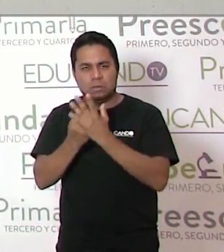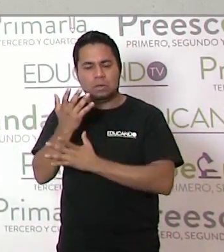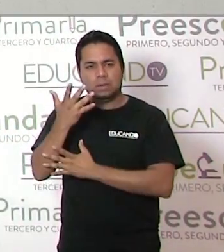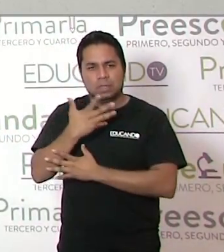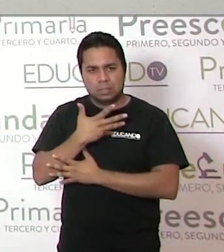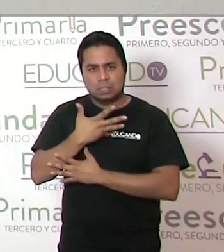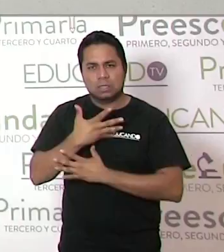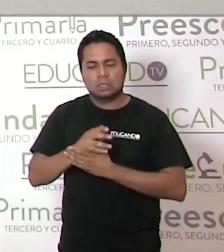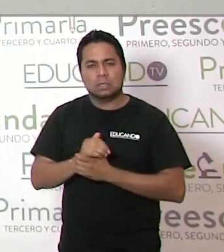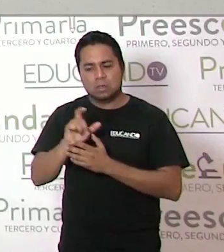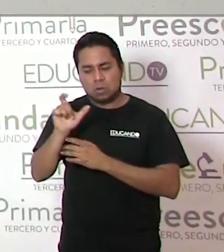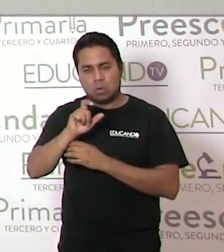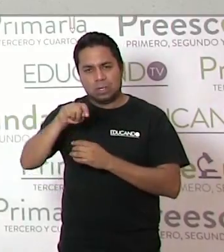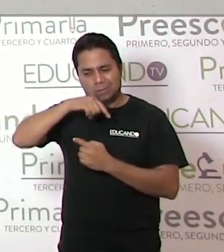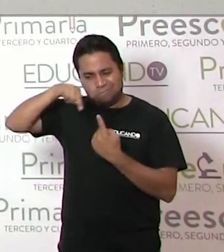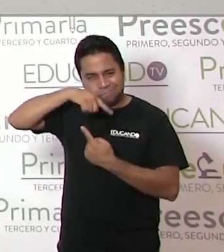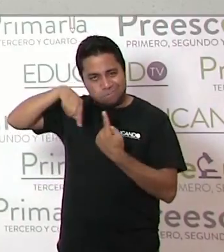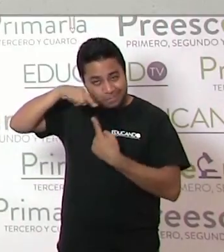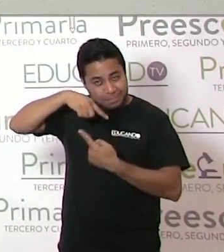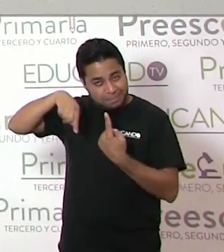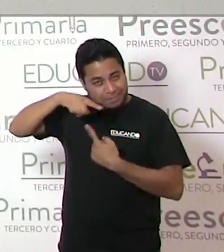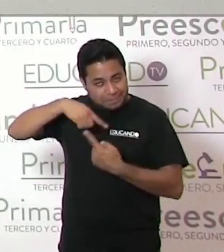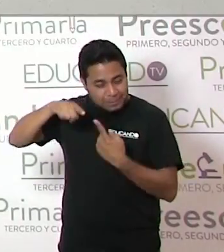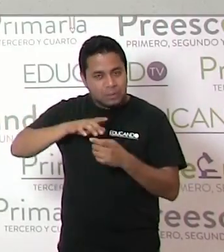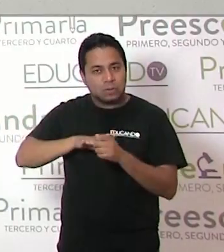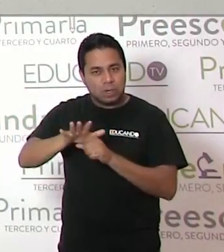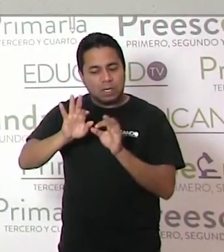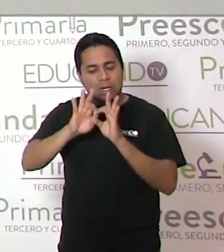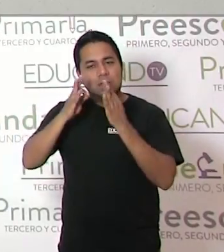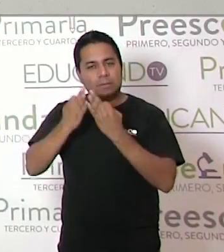al girar este triángulo rectángulo.